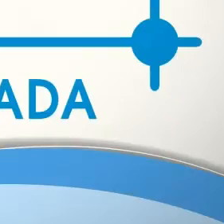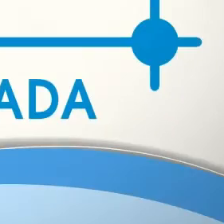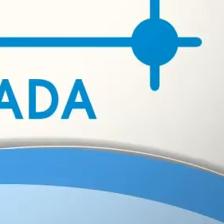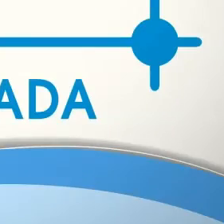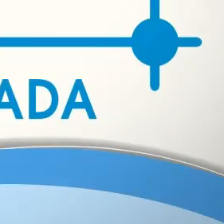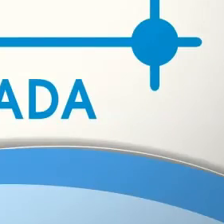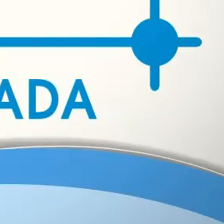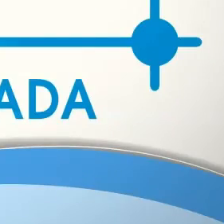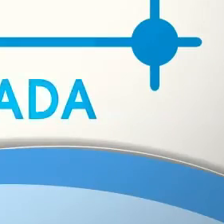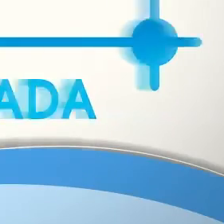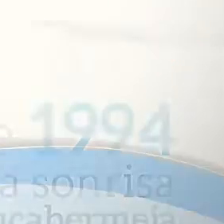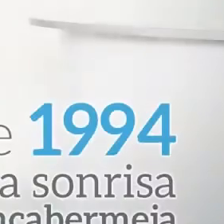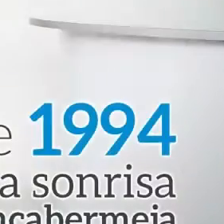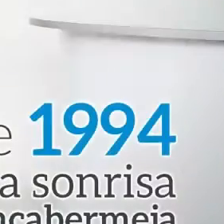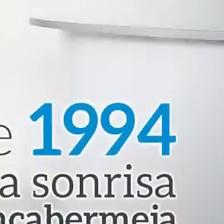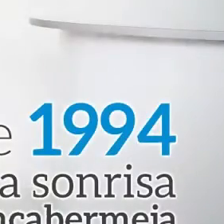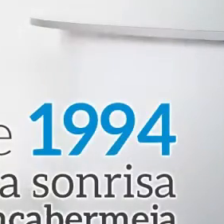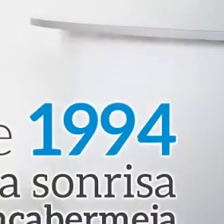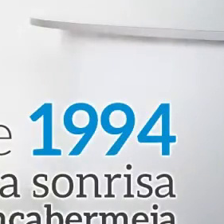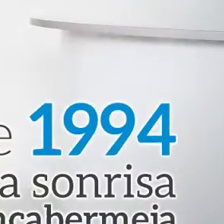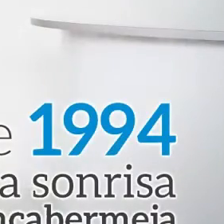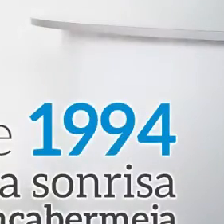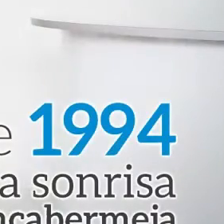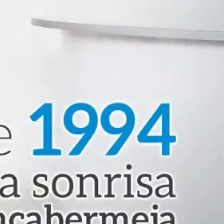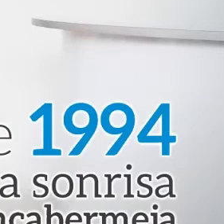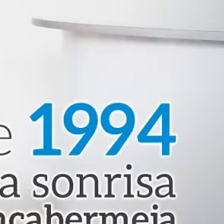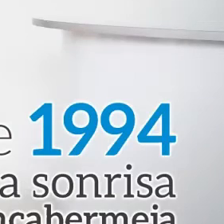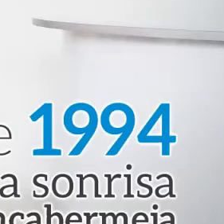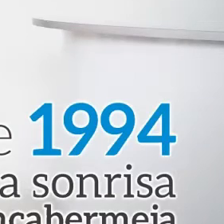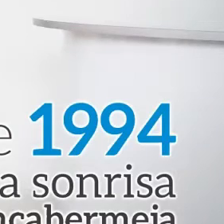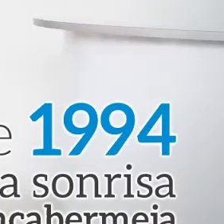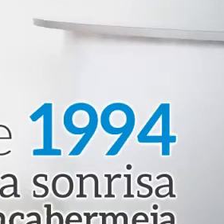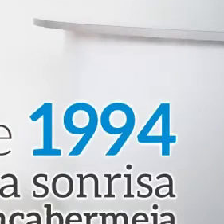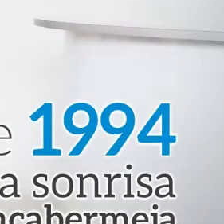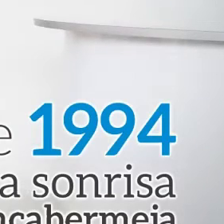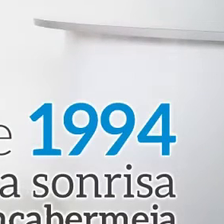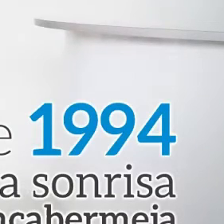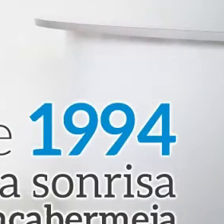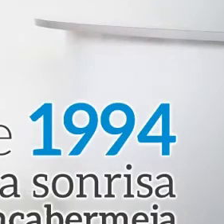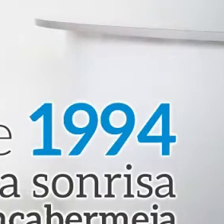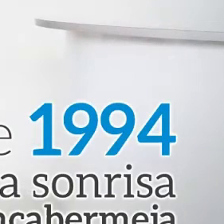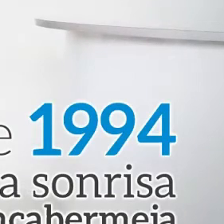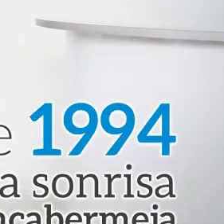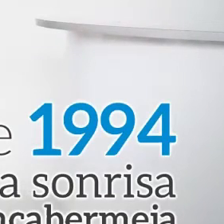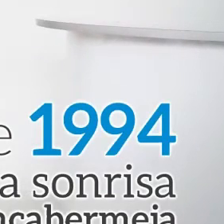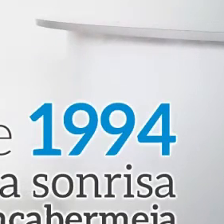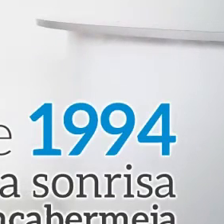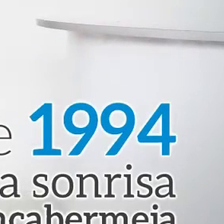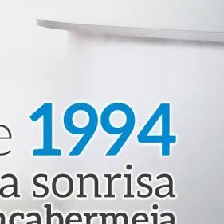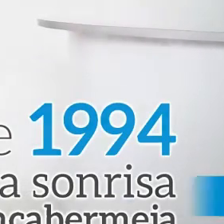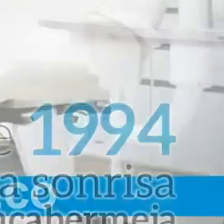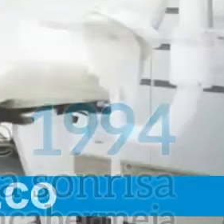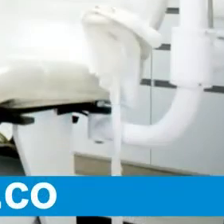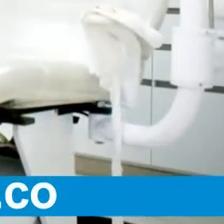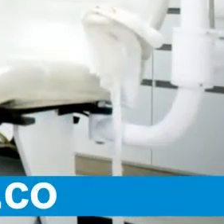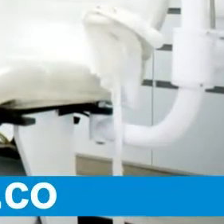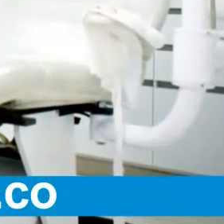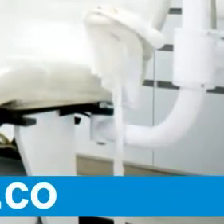pero patología especializada desde 1994 somos la sonrisa de barrancabermeja